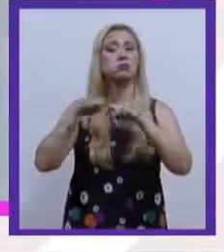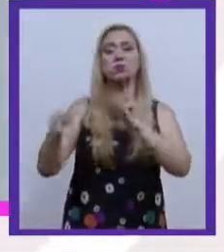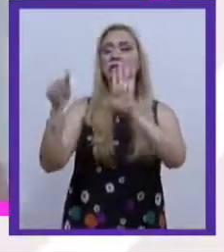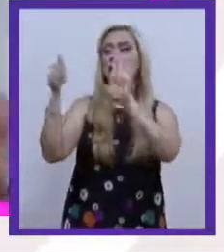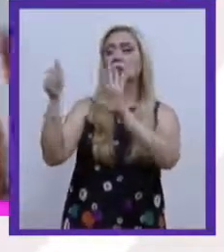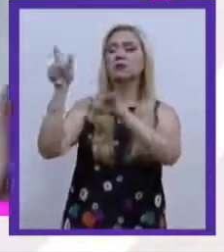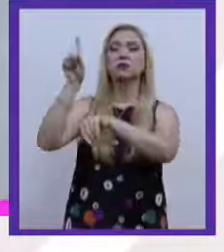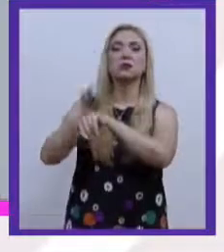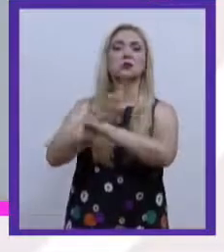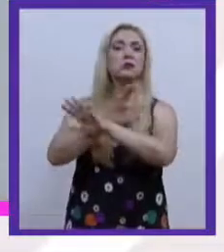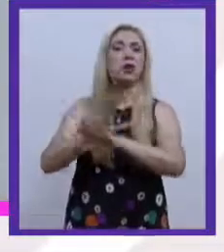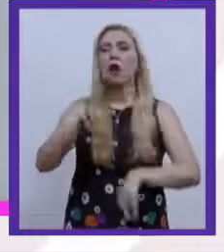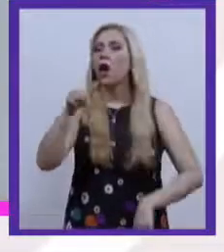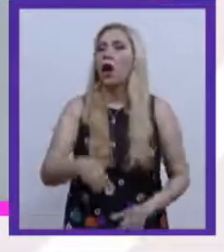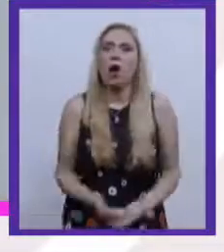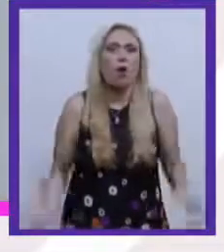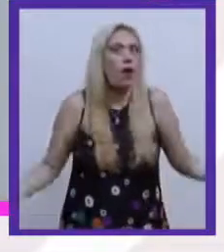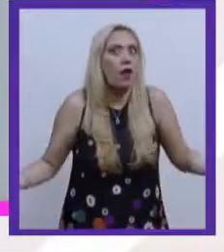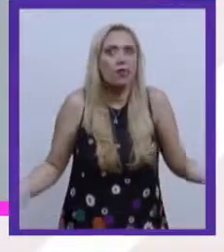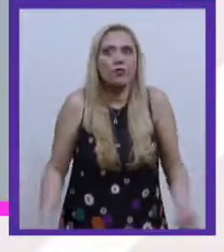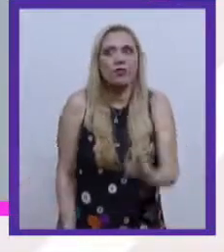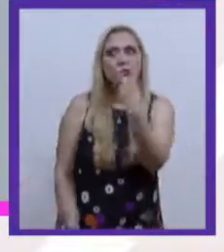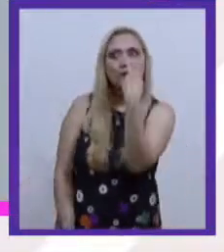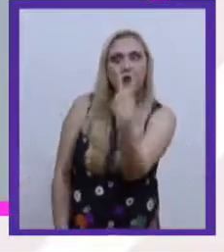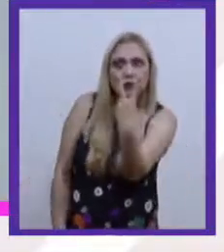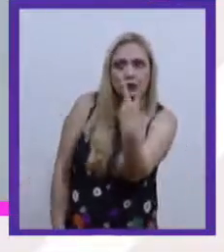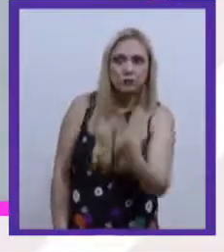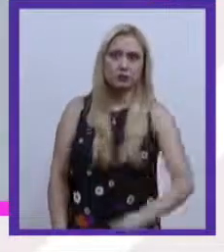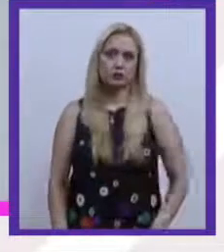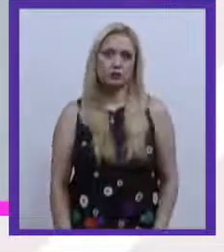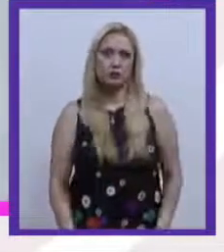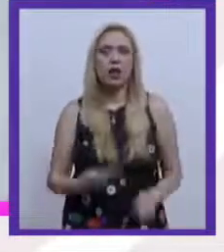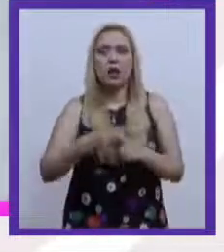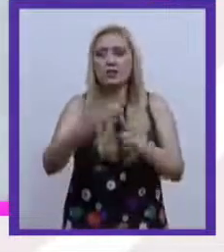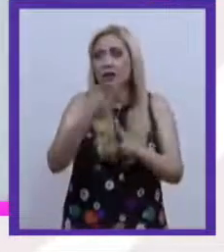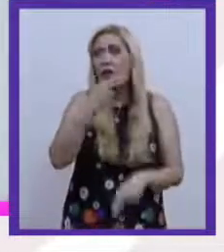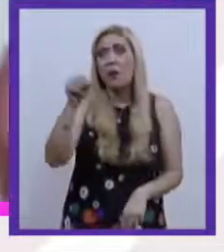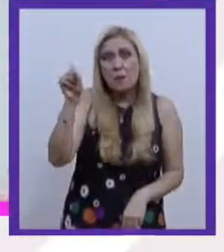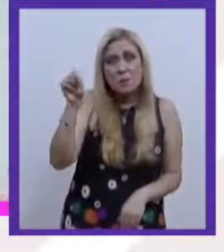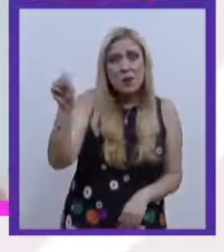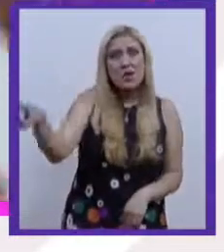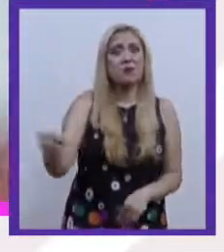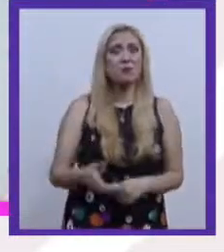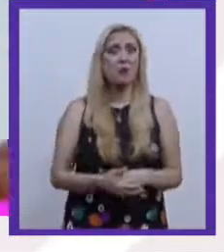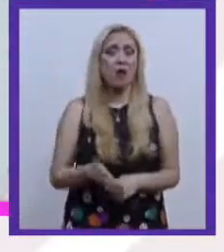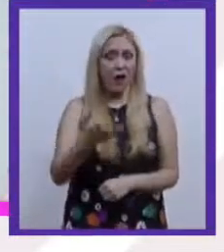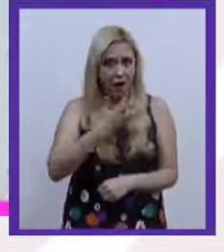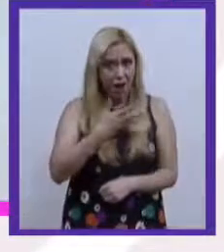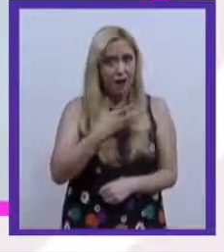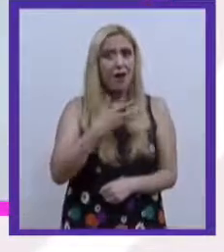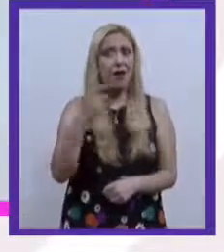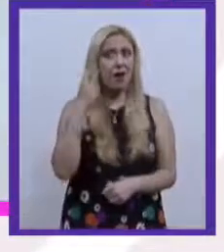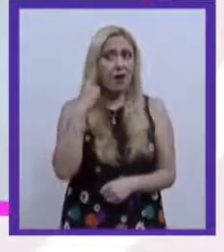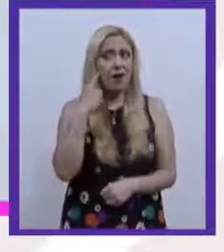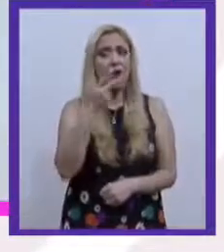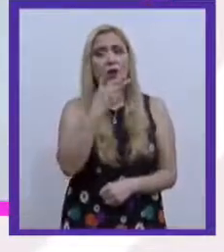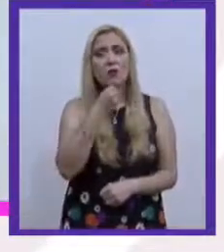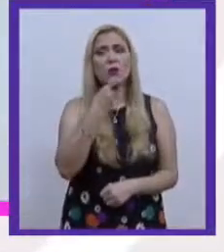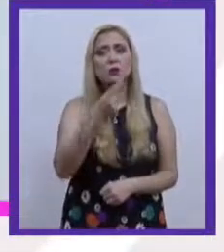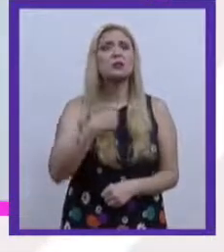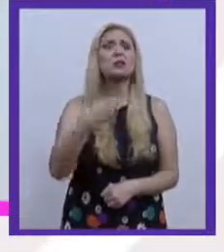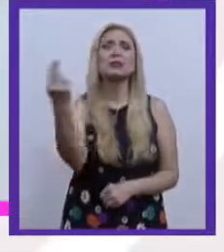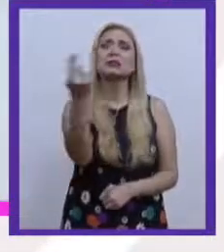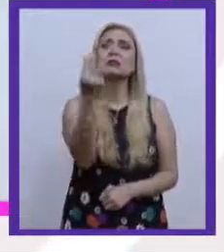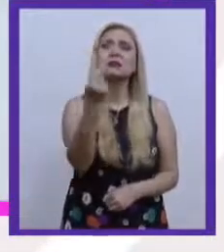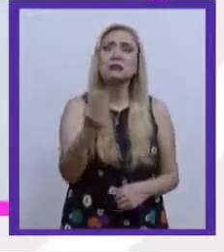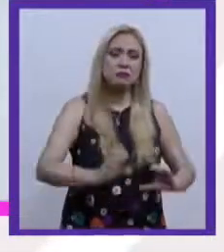y esto ya cambió. Incluso los intereses de los hombres ya cambiaron, ¿no? Cada vez más los hombres dicen,